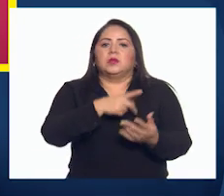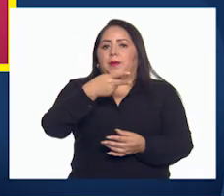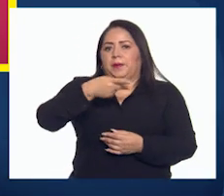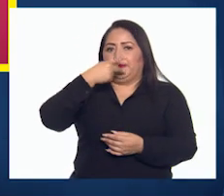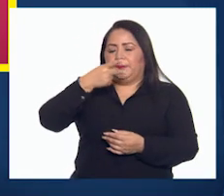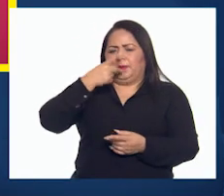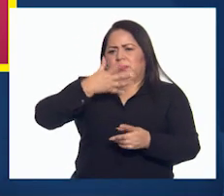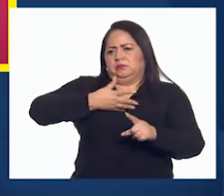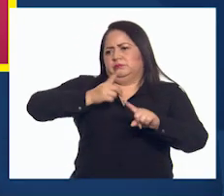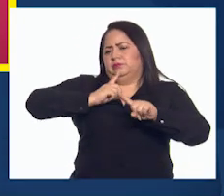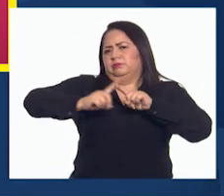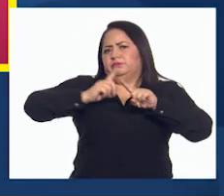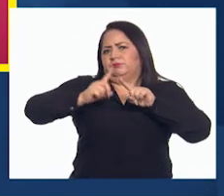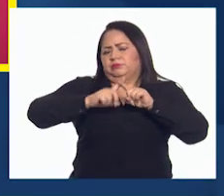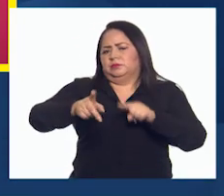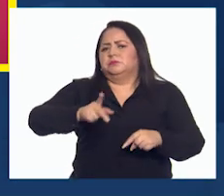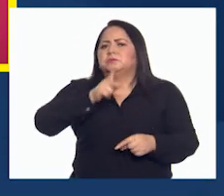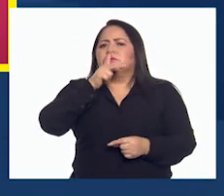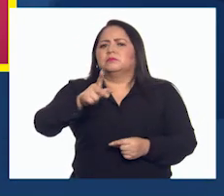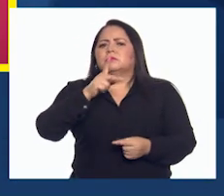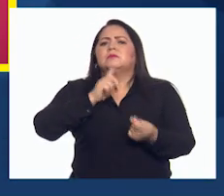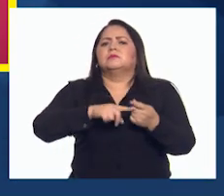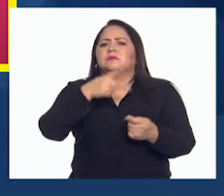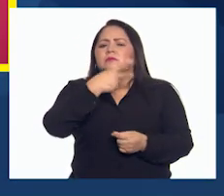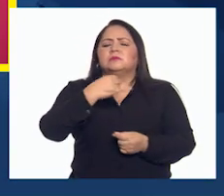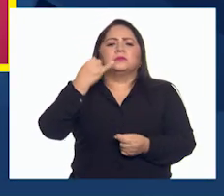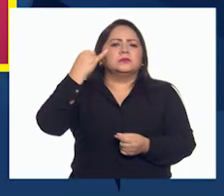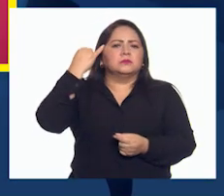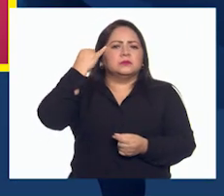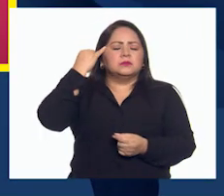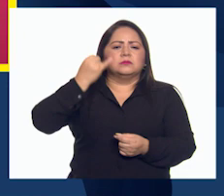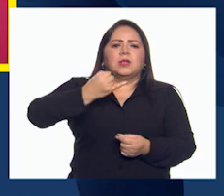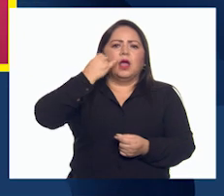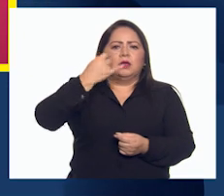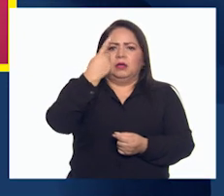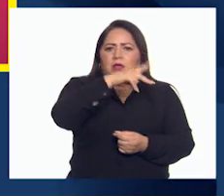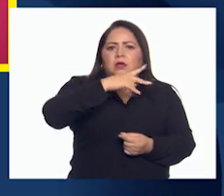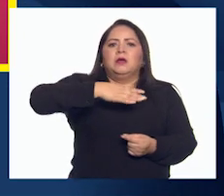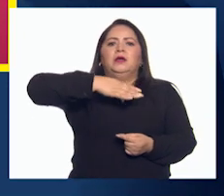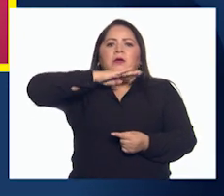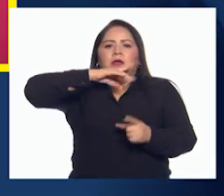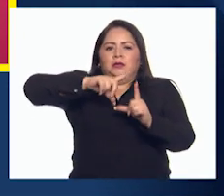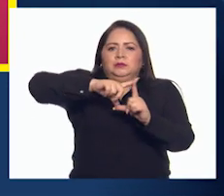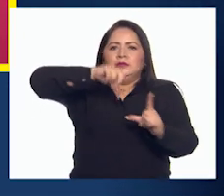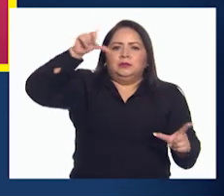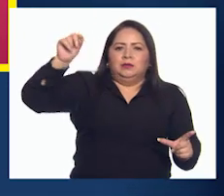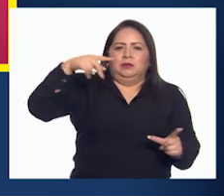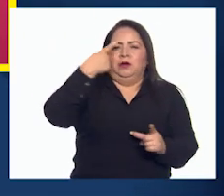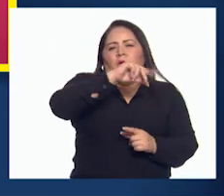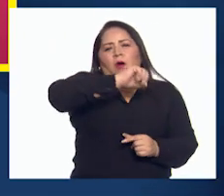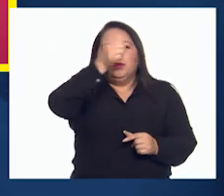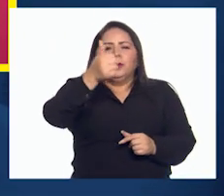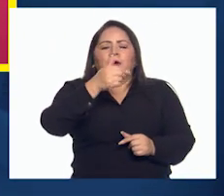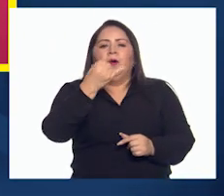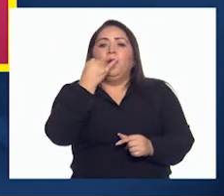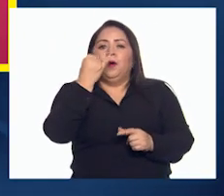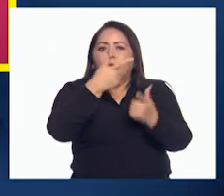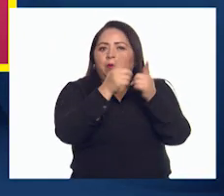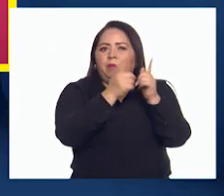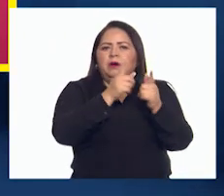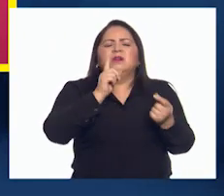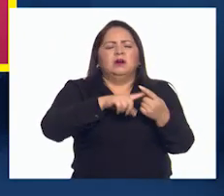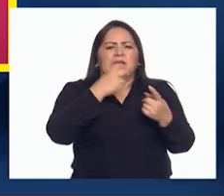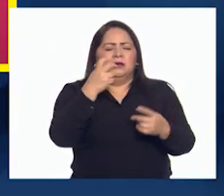castellano tiene una gran cantidad de palabras que vienen de lenguas indígenas. Maíz, por ejemplo, maguey, vienen de la lengua taína, que es el grupo con el